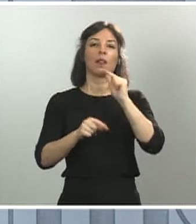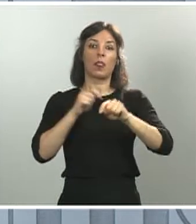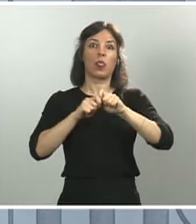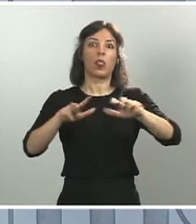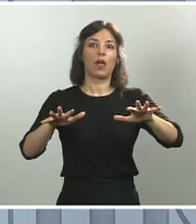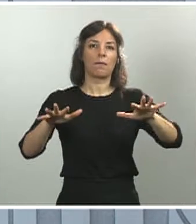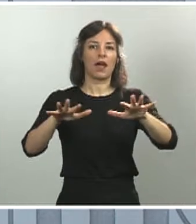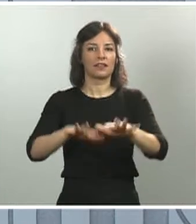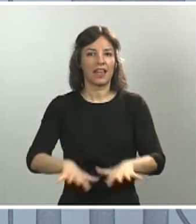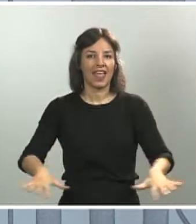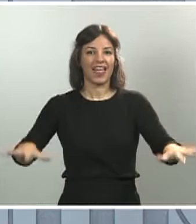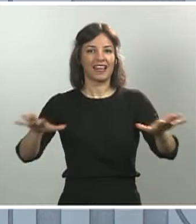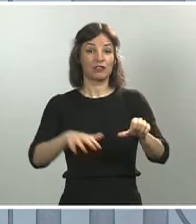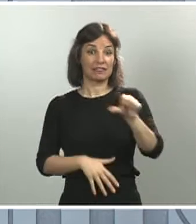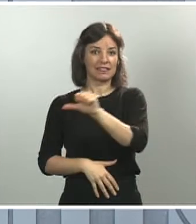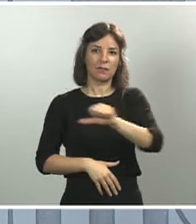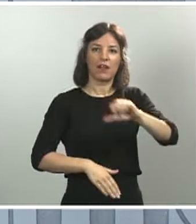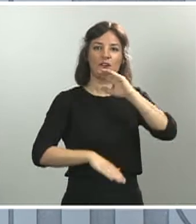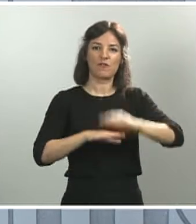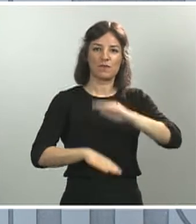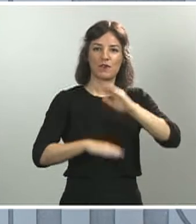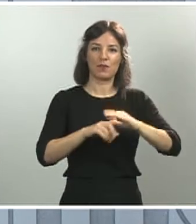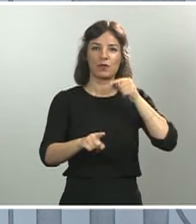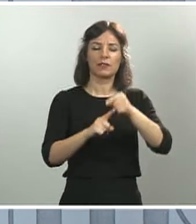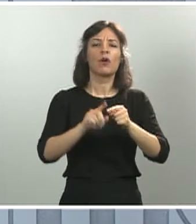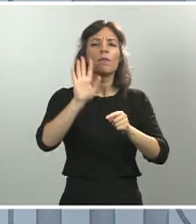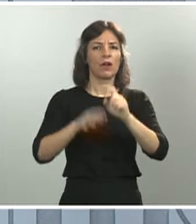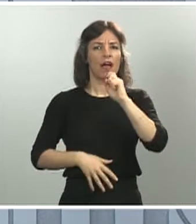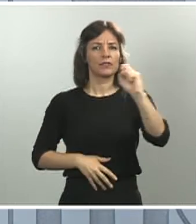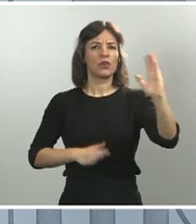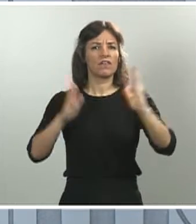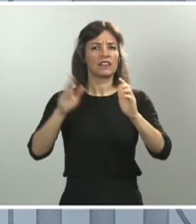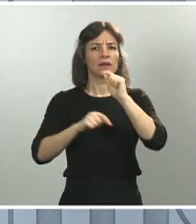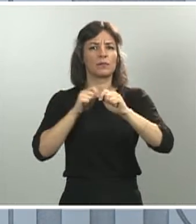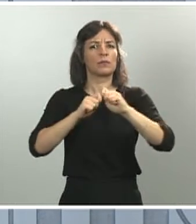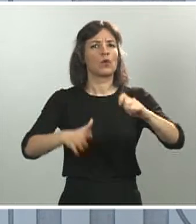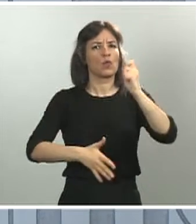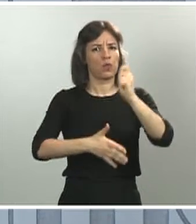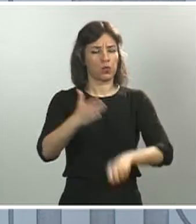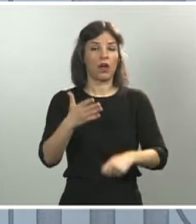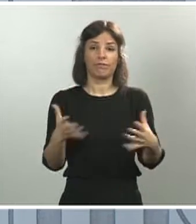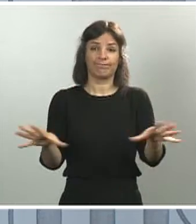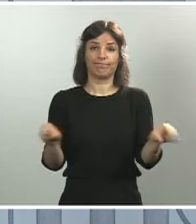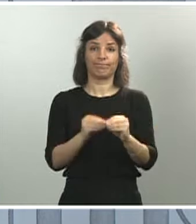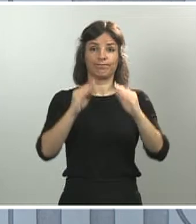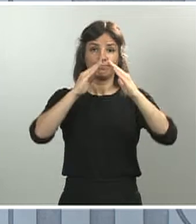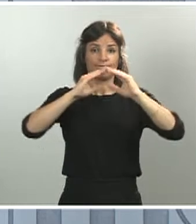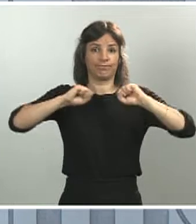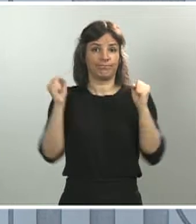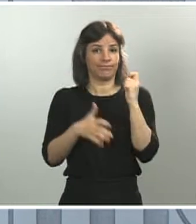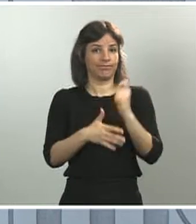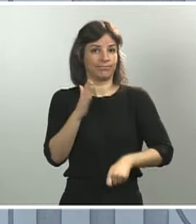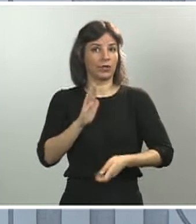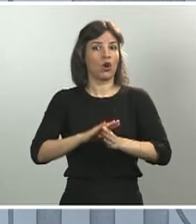semana, pero todavía estamos en una fase dura de la epidemia y, por tanto, seguimos en confinamiento. En ese sentido, el presidente del Gobierno ayer solicitó